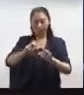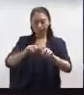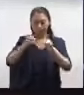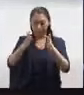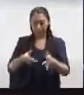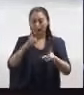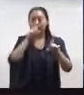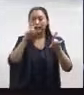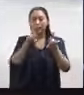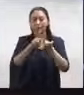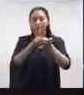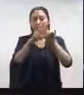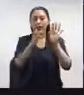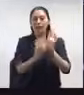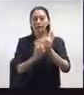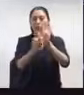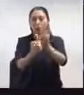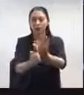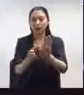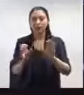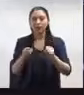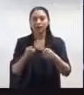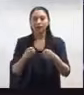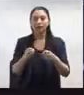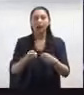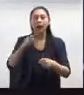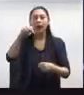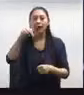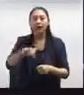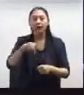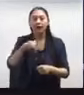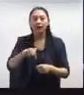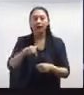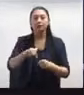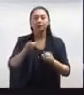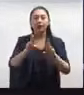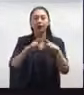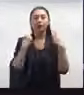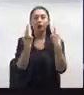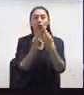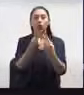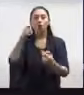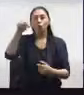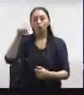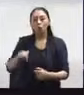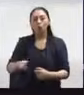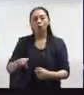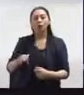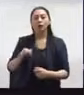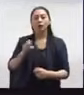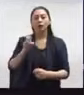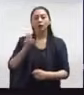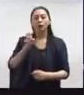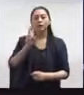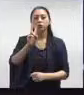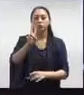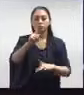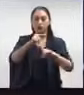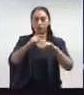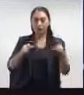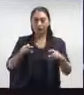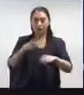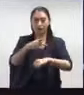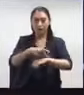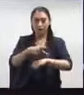de la propuesta de que se celebre la presente sesión plenaria hoy a las 14:30 horas.